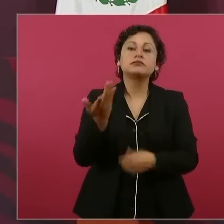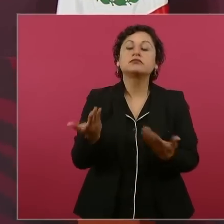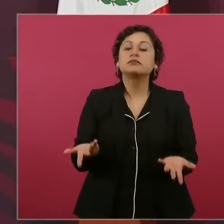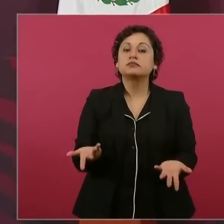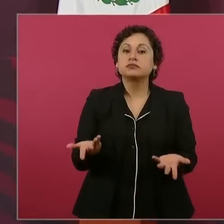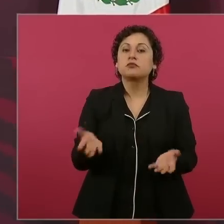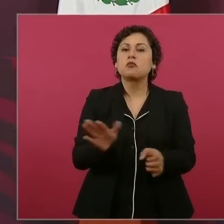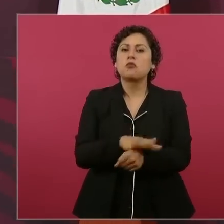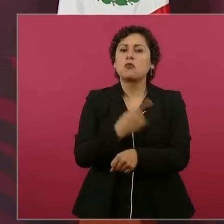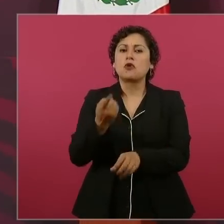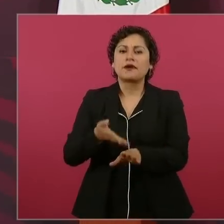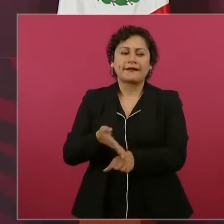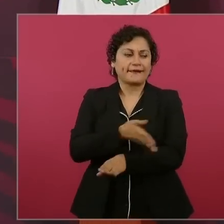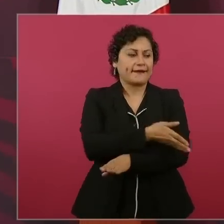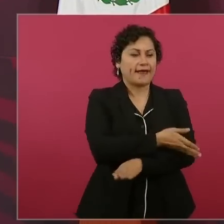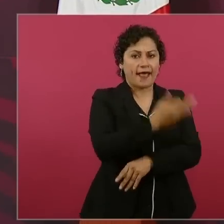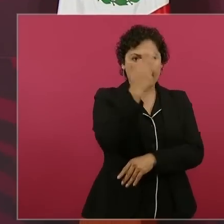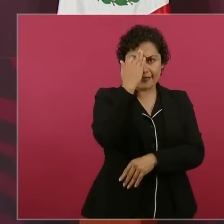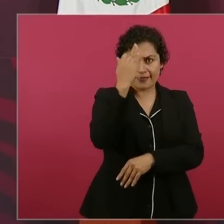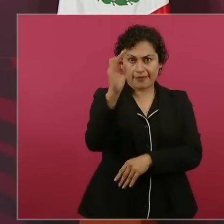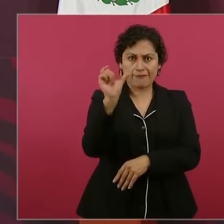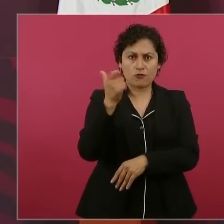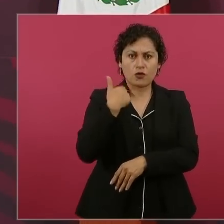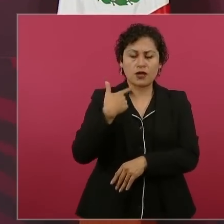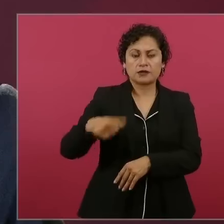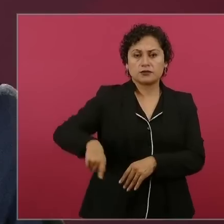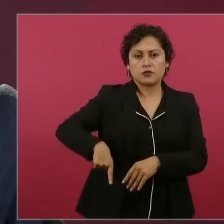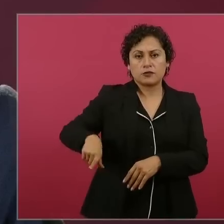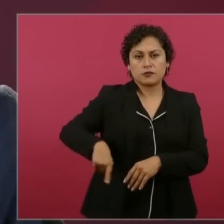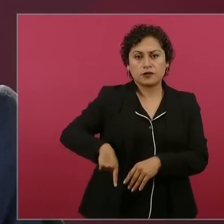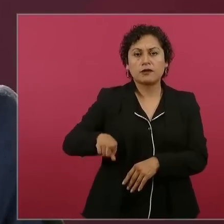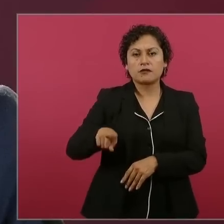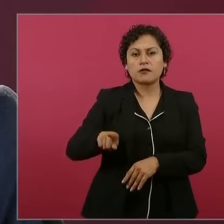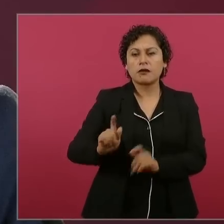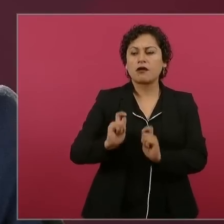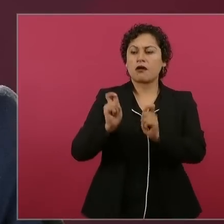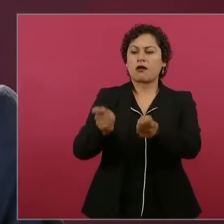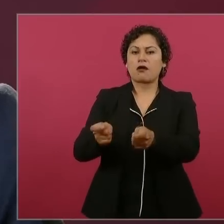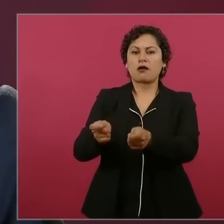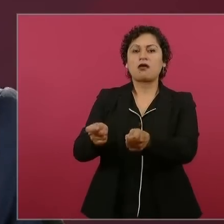fueron instrumentos para robar.